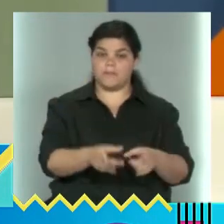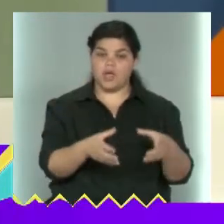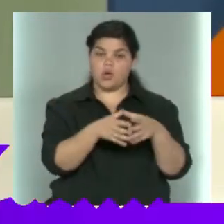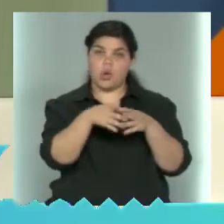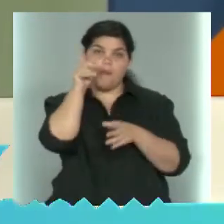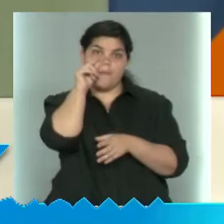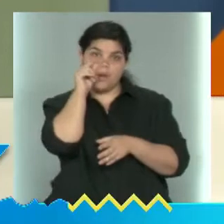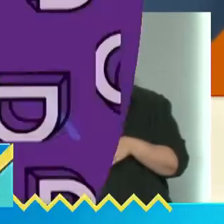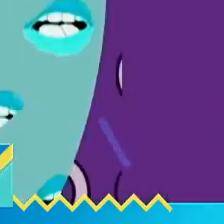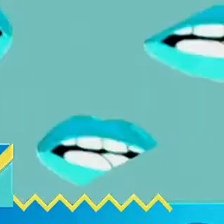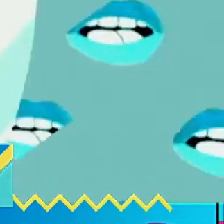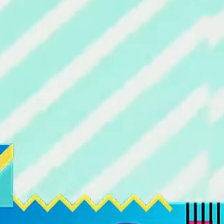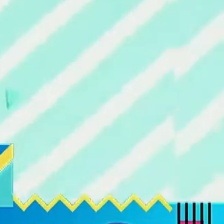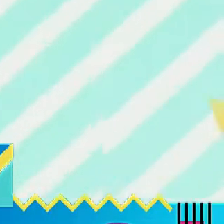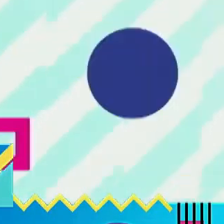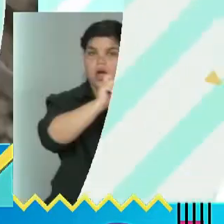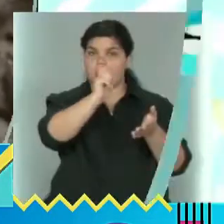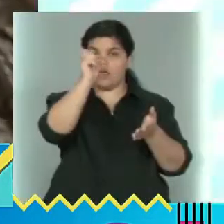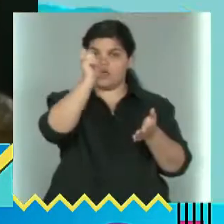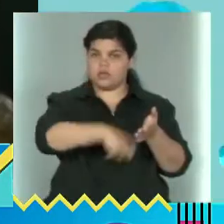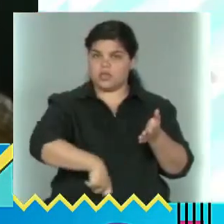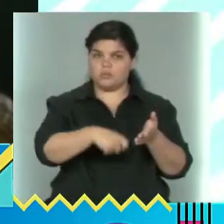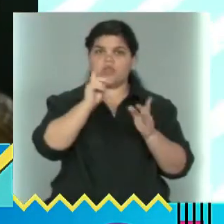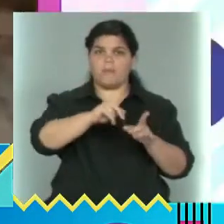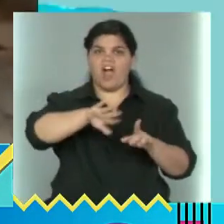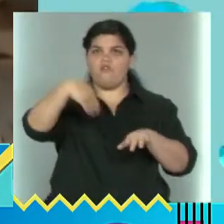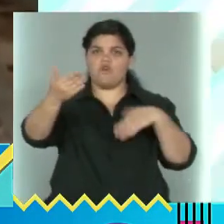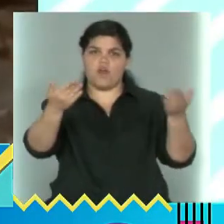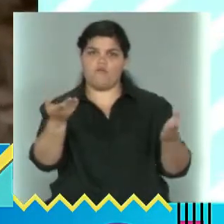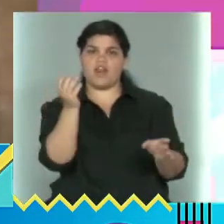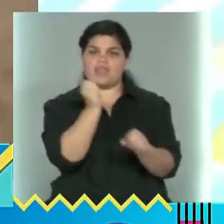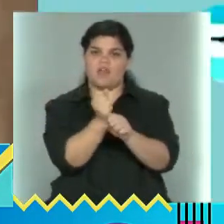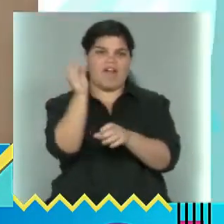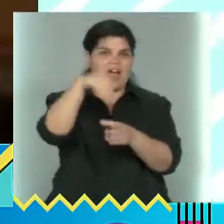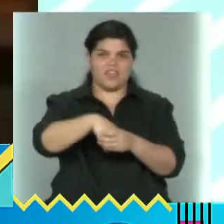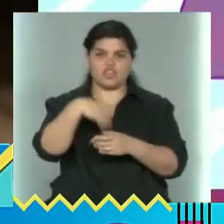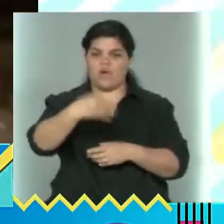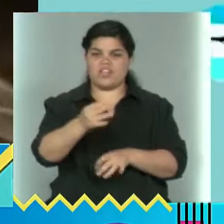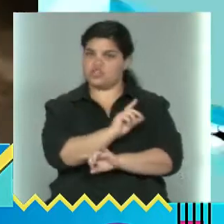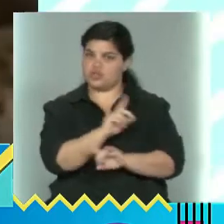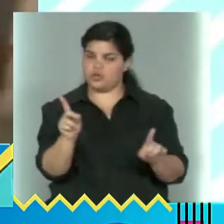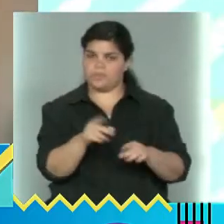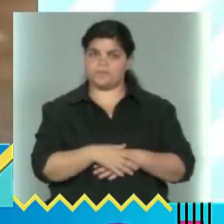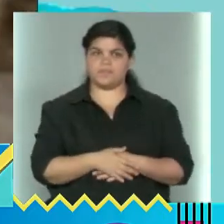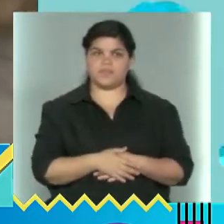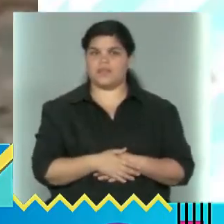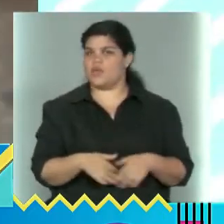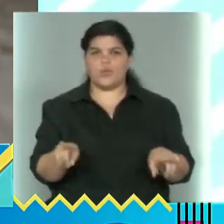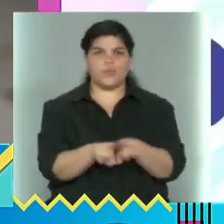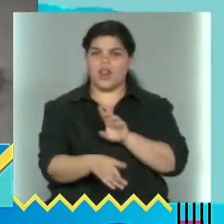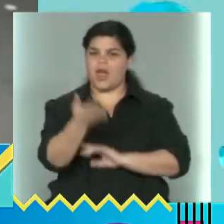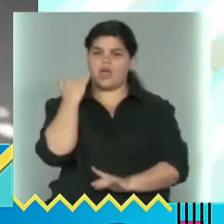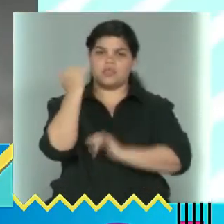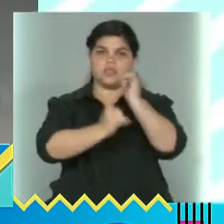estaban proscriptos, entonces también trabajaban desde afuera. Y al no haber una oposición unificada, lo que hablábamos recién, también